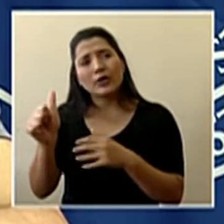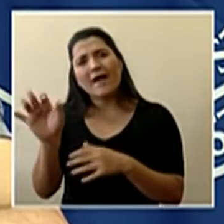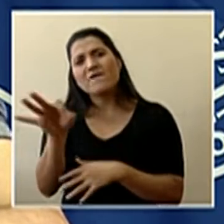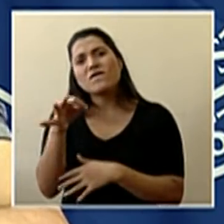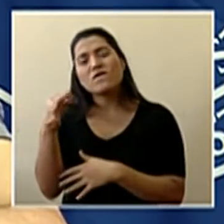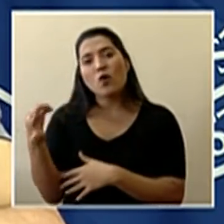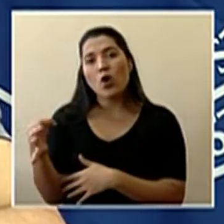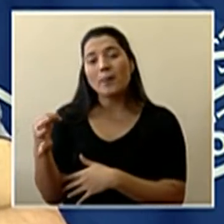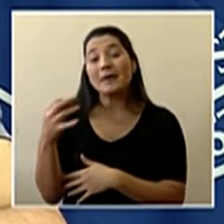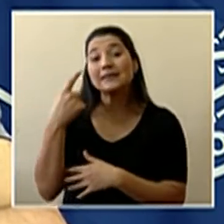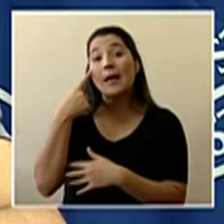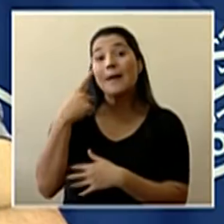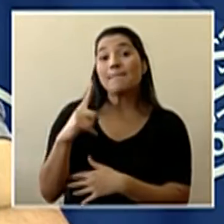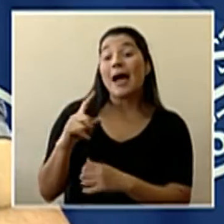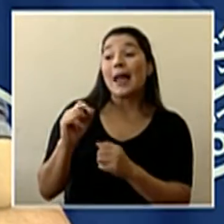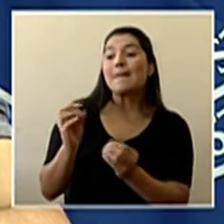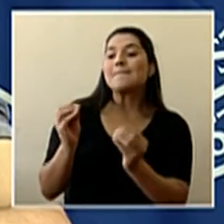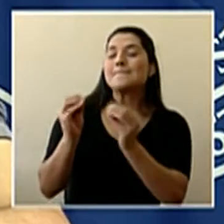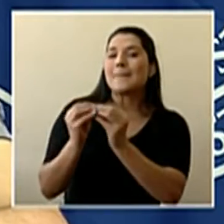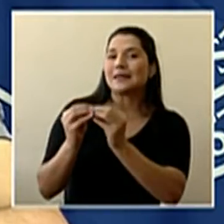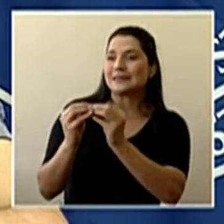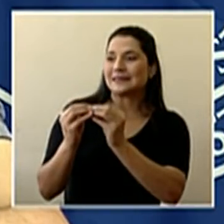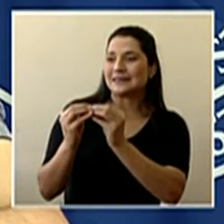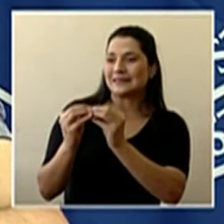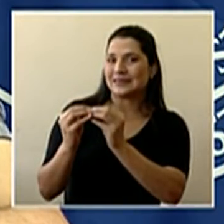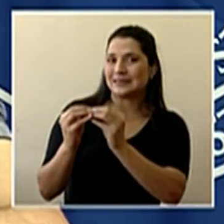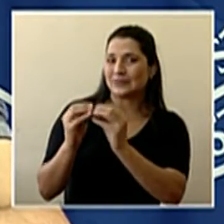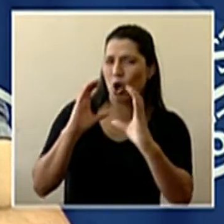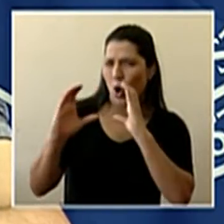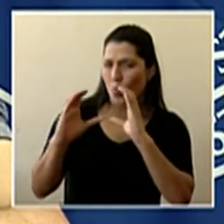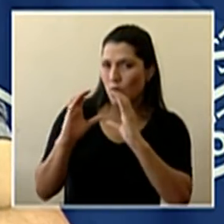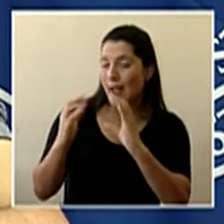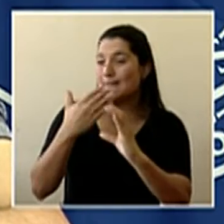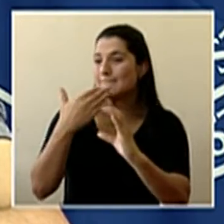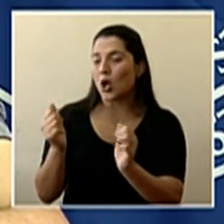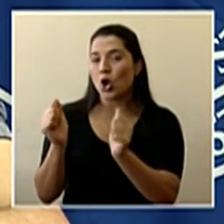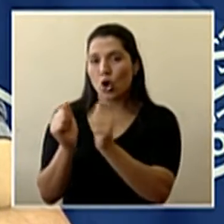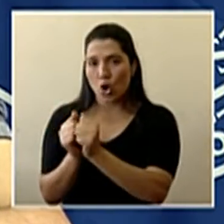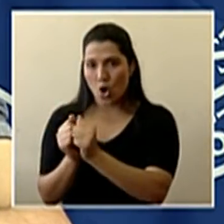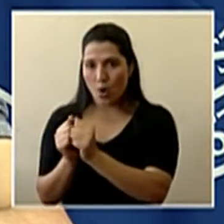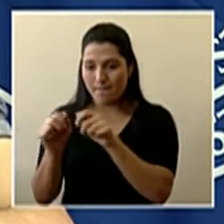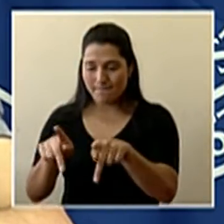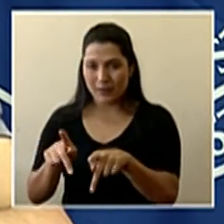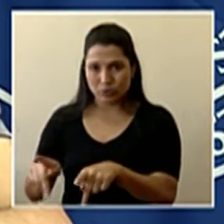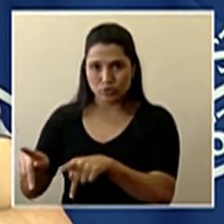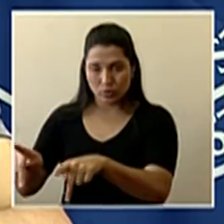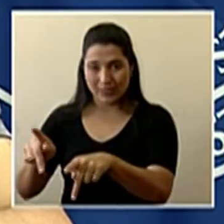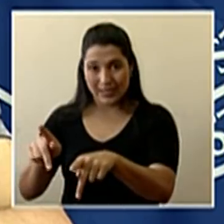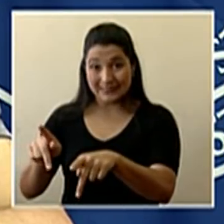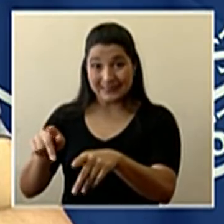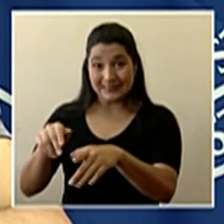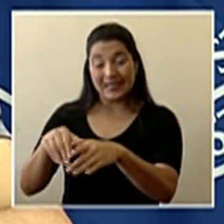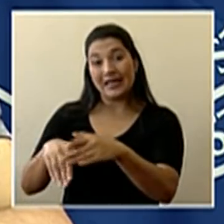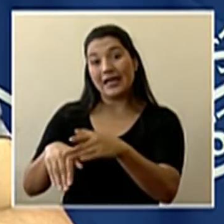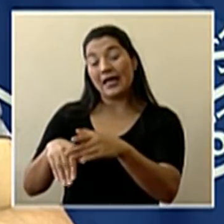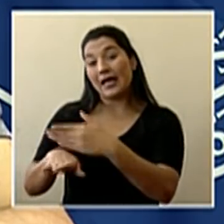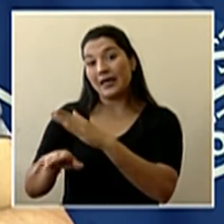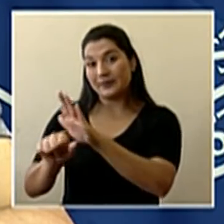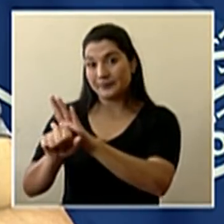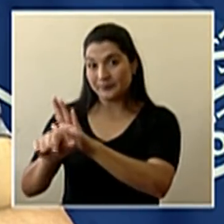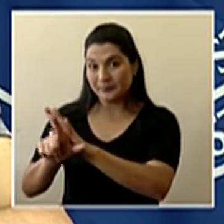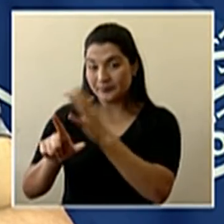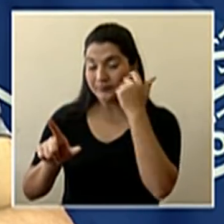contacto con los portavoces de gobierno. Los diputados sesionan en un espacio con normas de higiene y son 57. En el caso de las conferencias